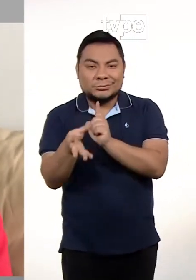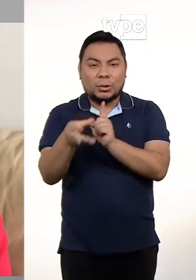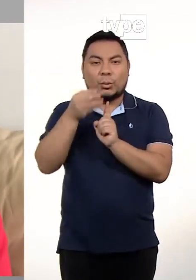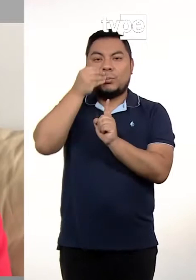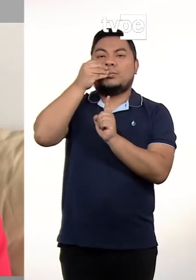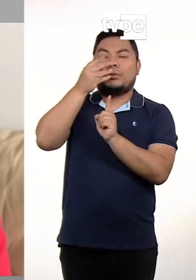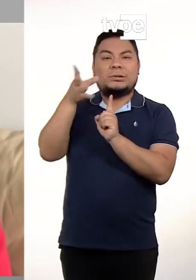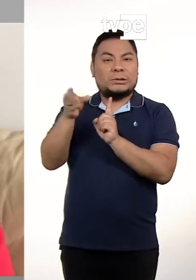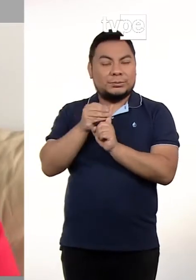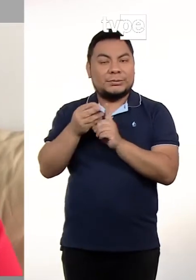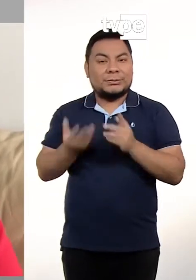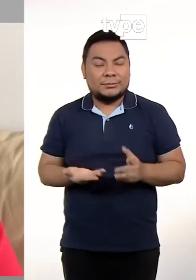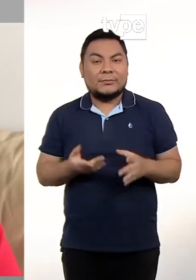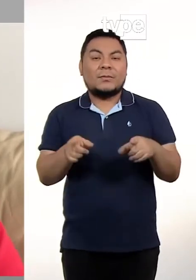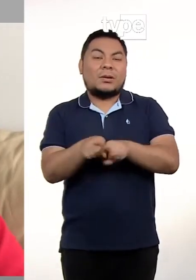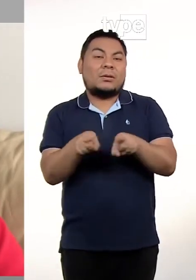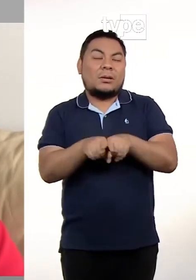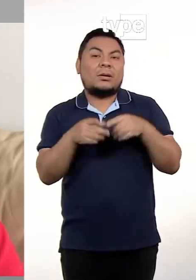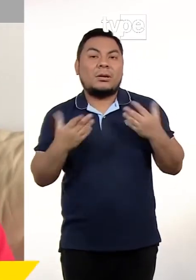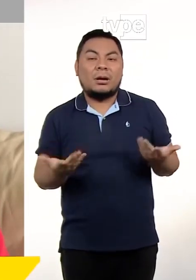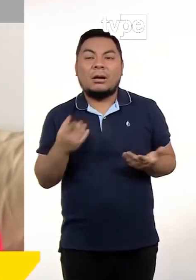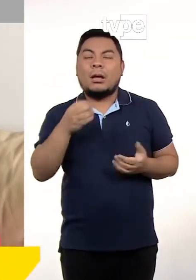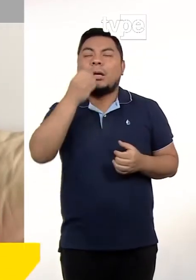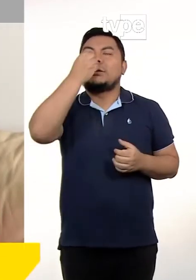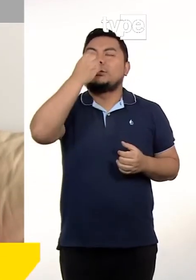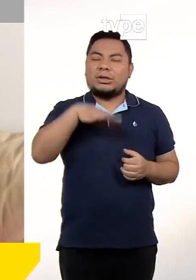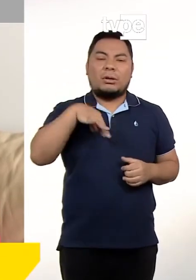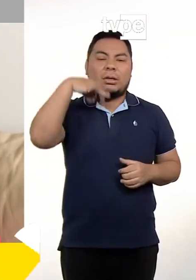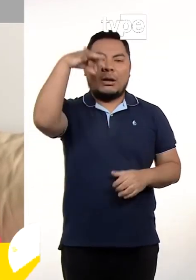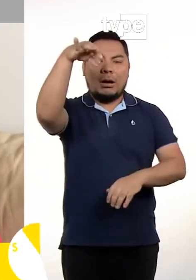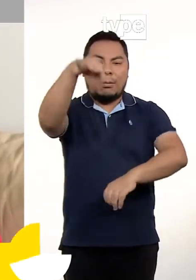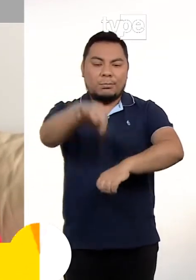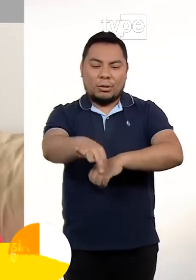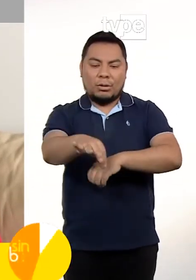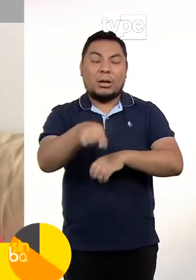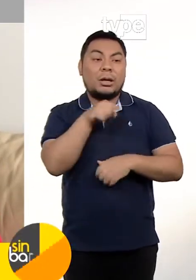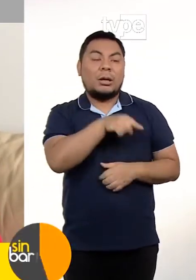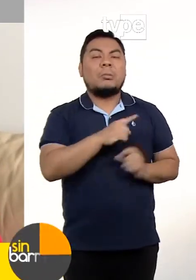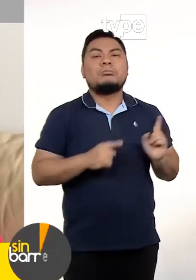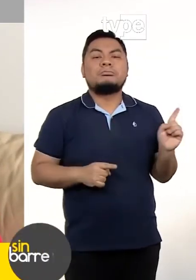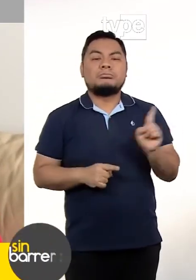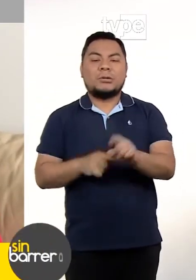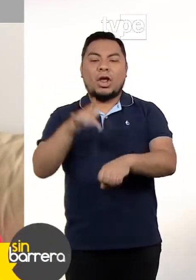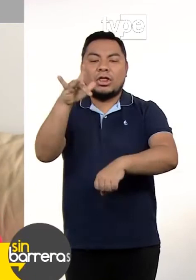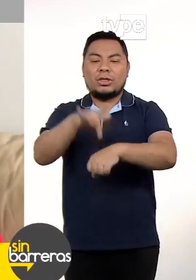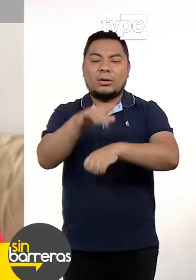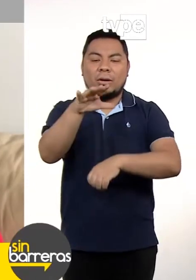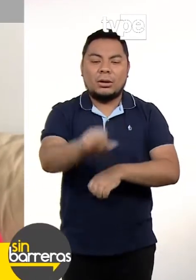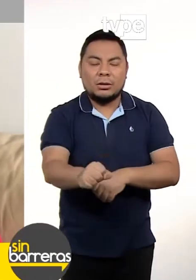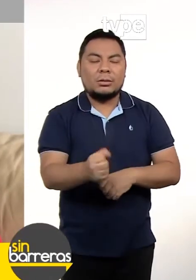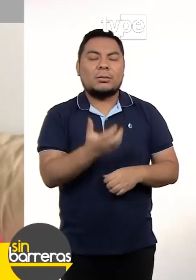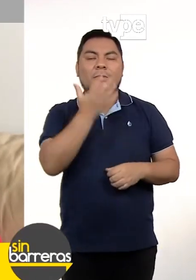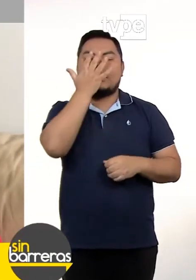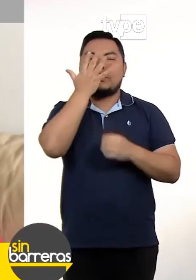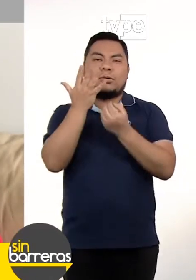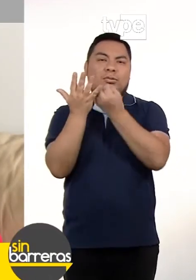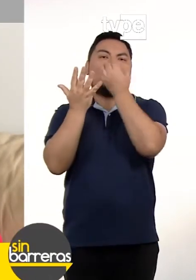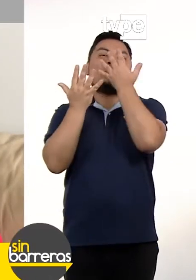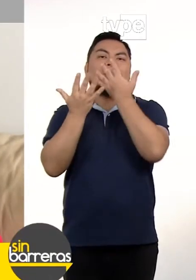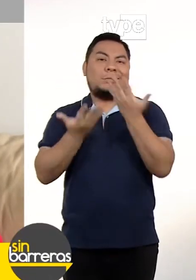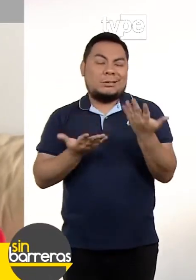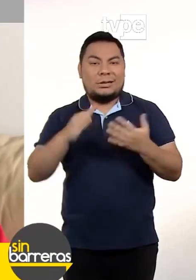o también pueden caer en algún objeto y que nosotros al tocarlo nos podemos